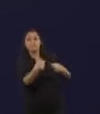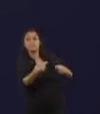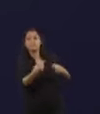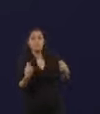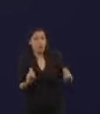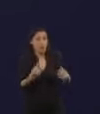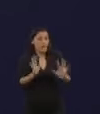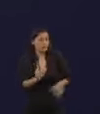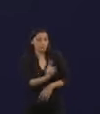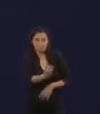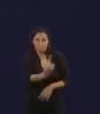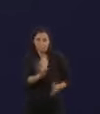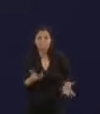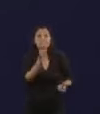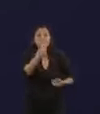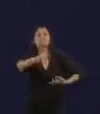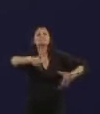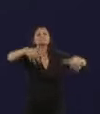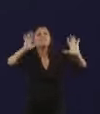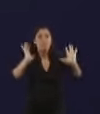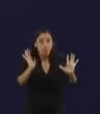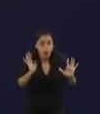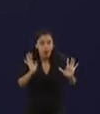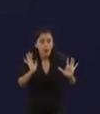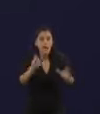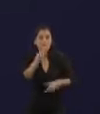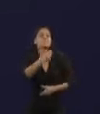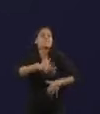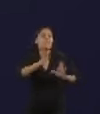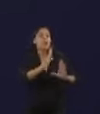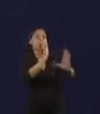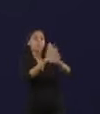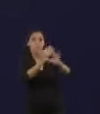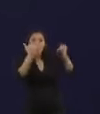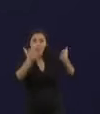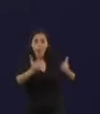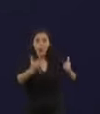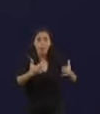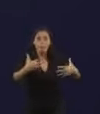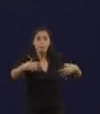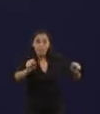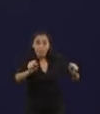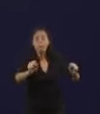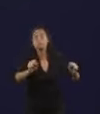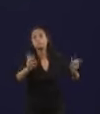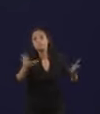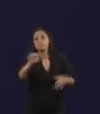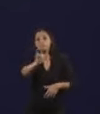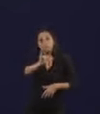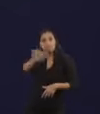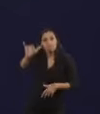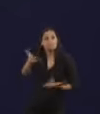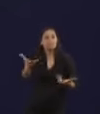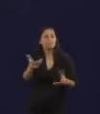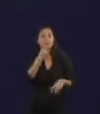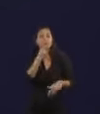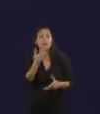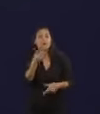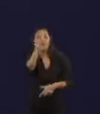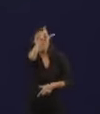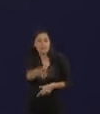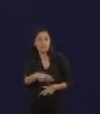no es así y en tal caso te repito si si efectivamente Existe algún caso que haya sido uno se